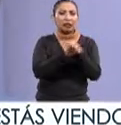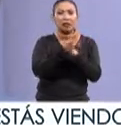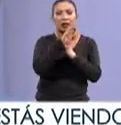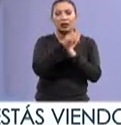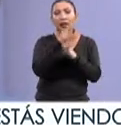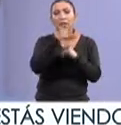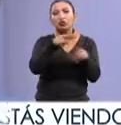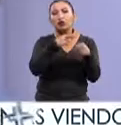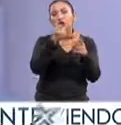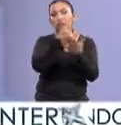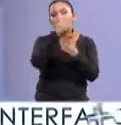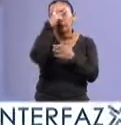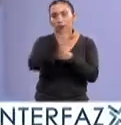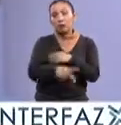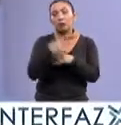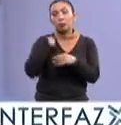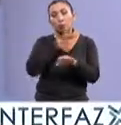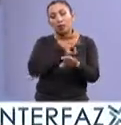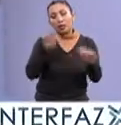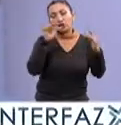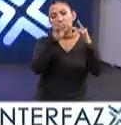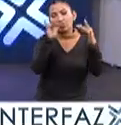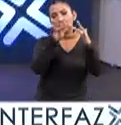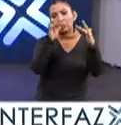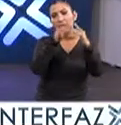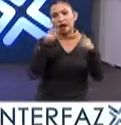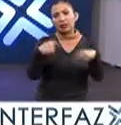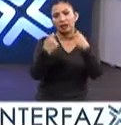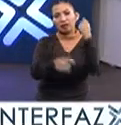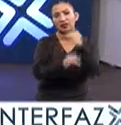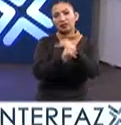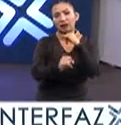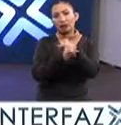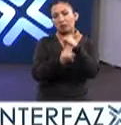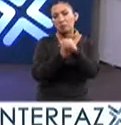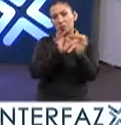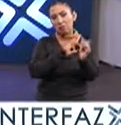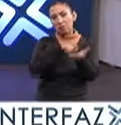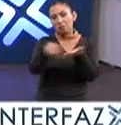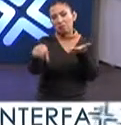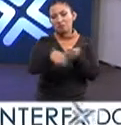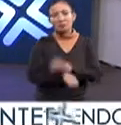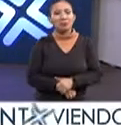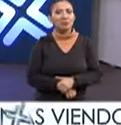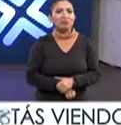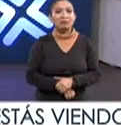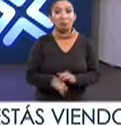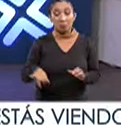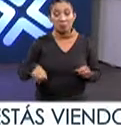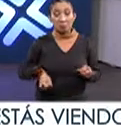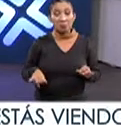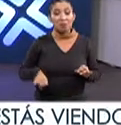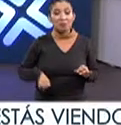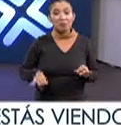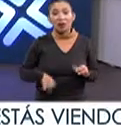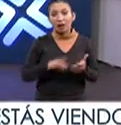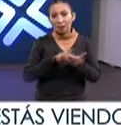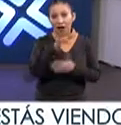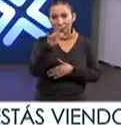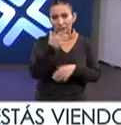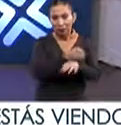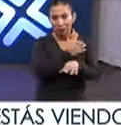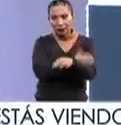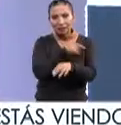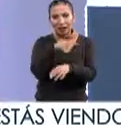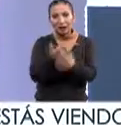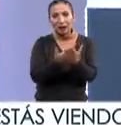la Ciudad de México, nos puedes contactar y hay una tienda online, Kachink, todas esas cosas. Perfecto, pues interesantísimo. Gracias por haber